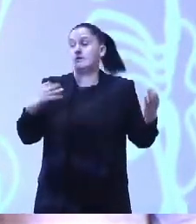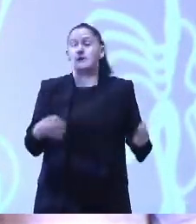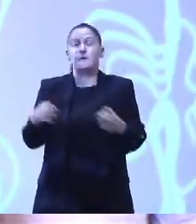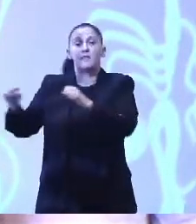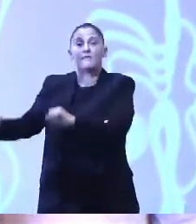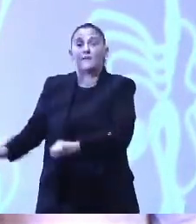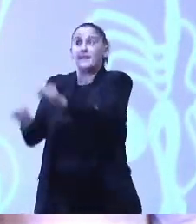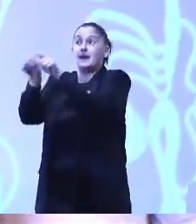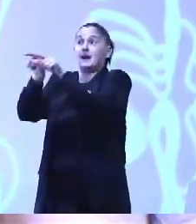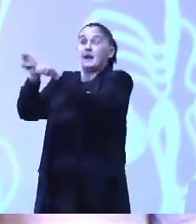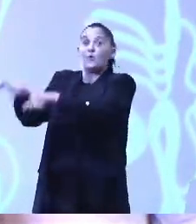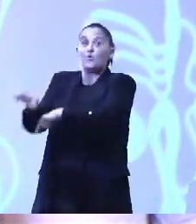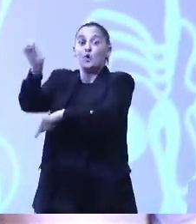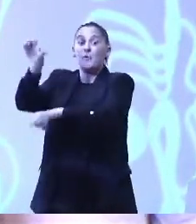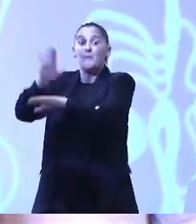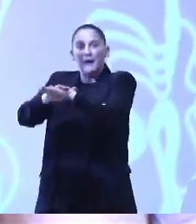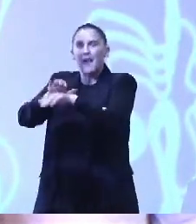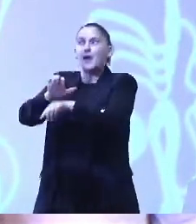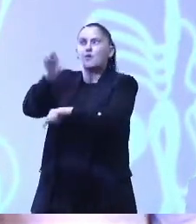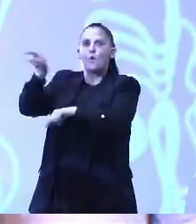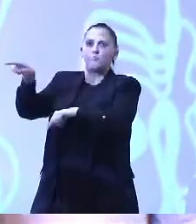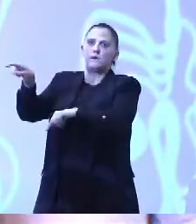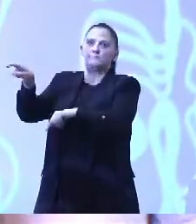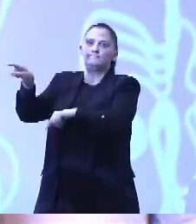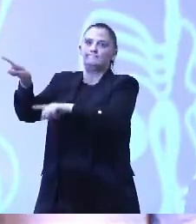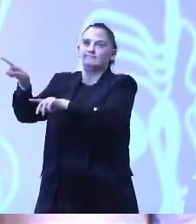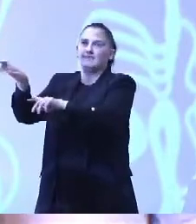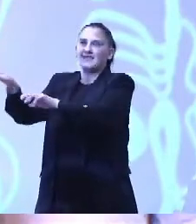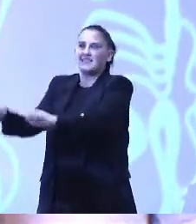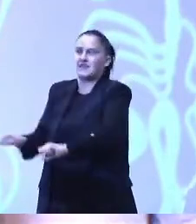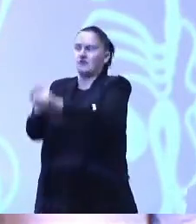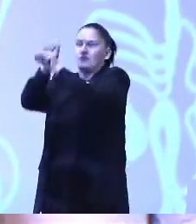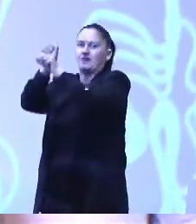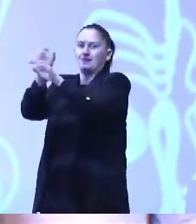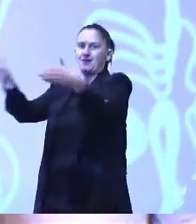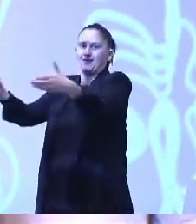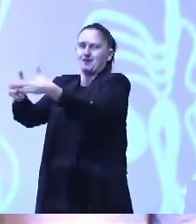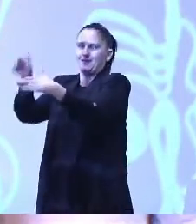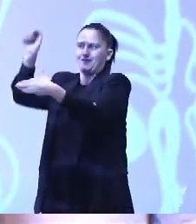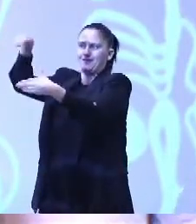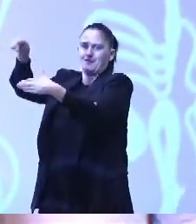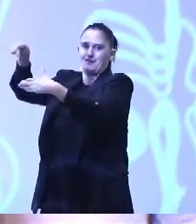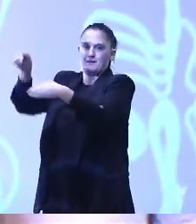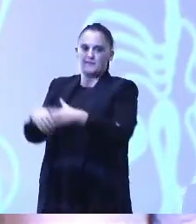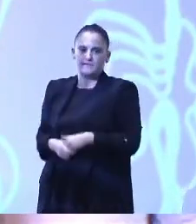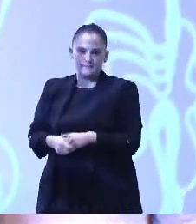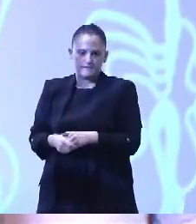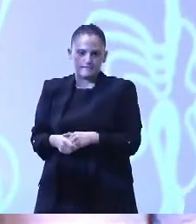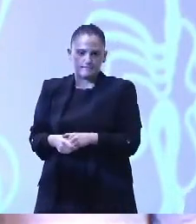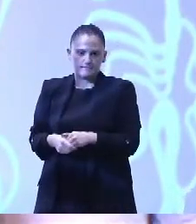defender a Europa para que Europa pueda defenderse a sí misma.